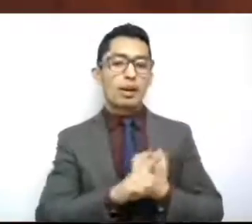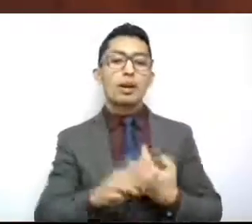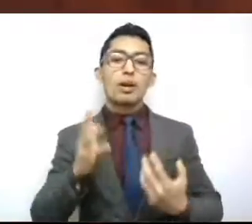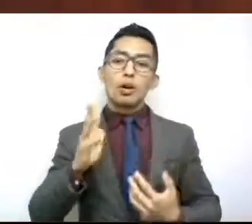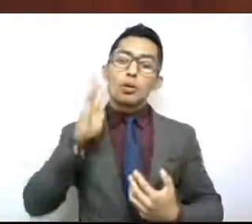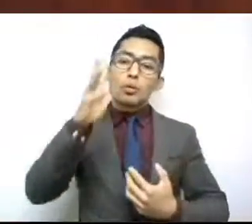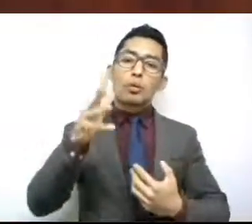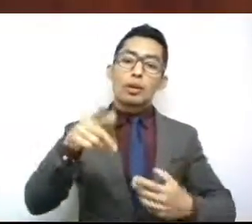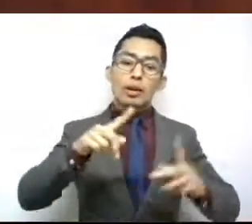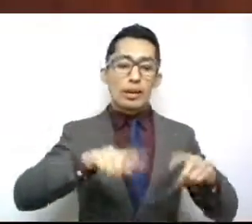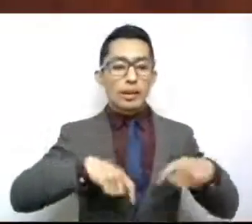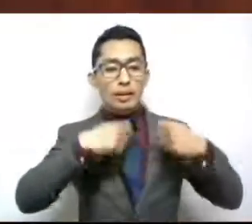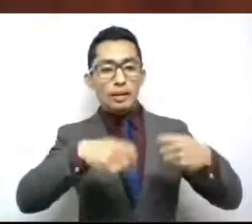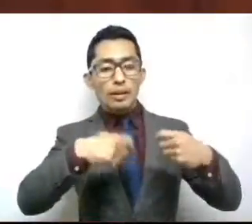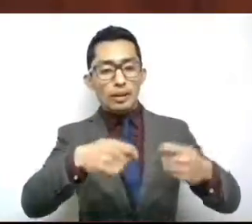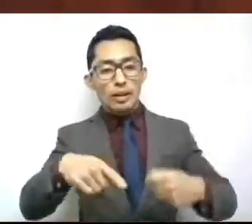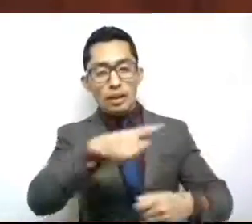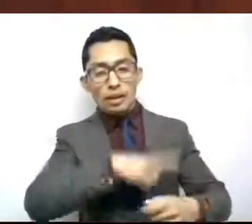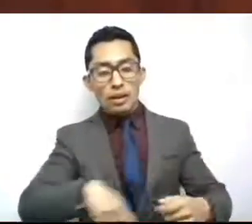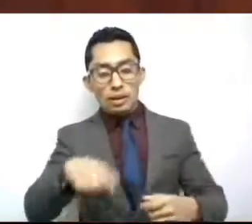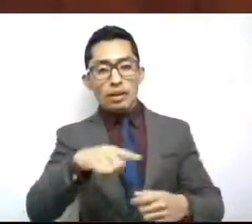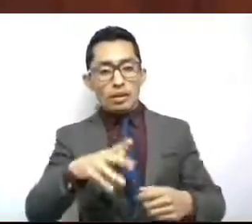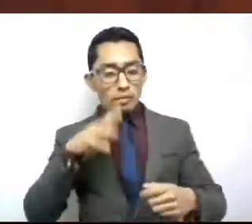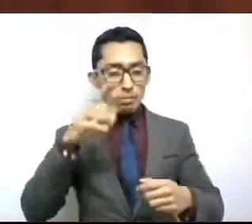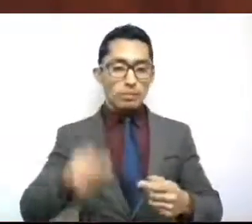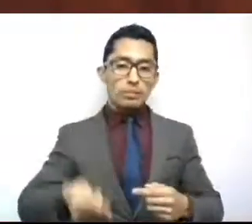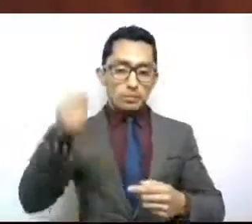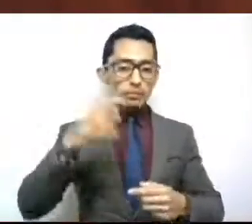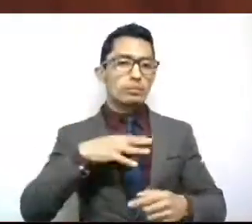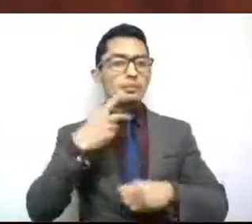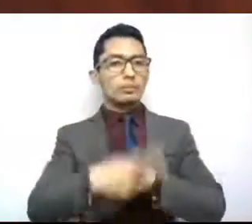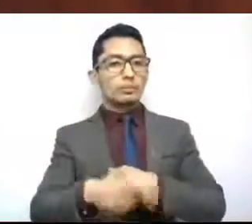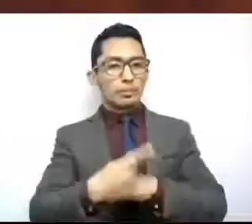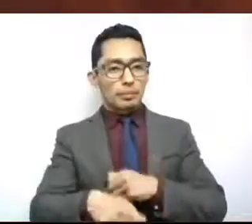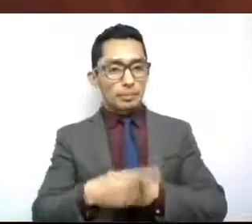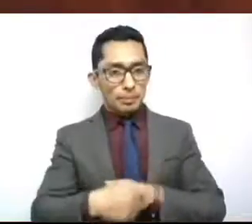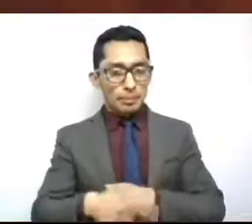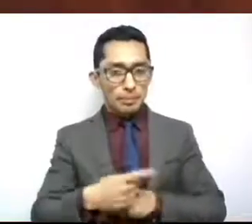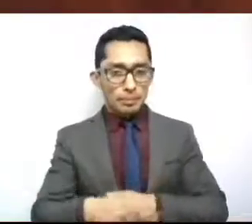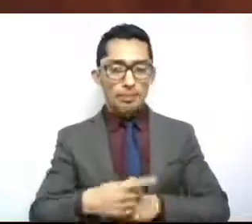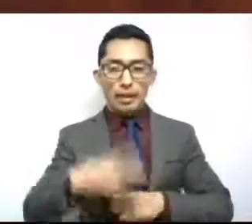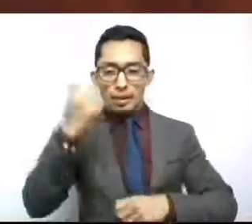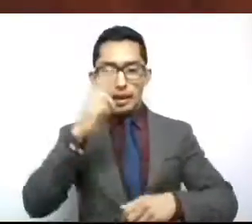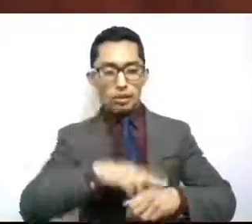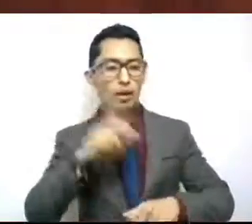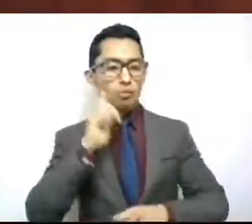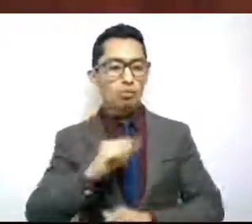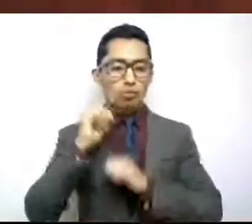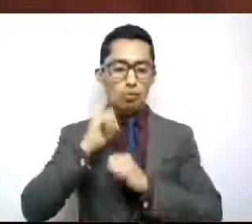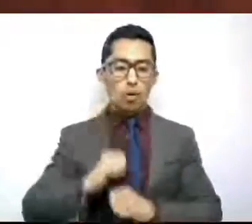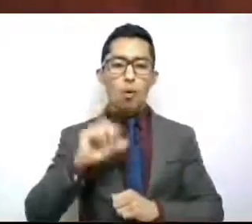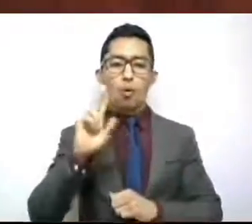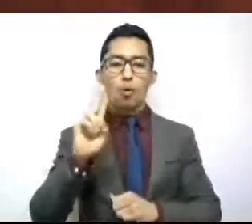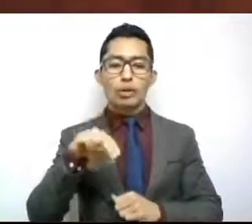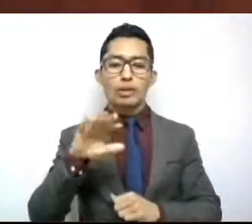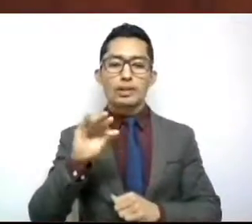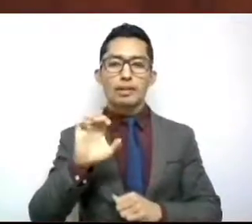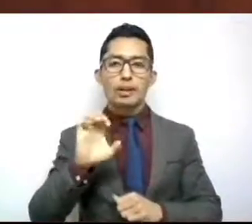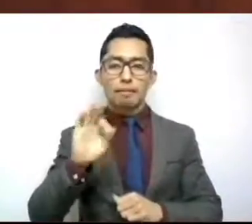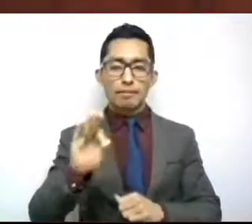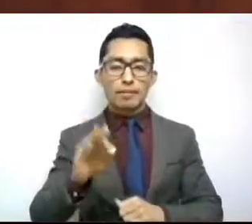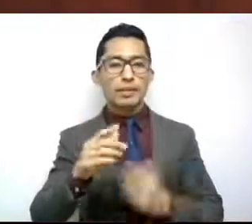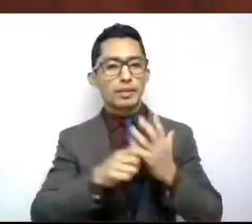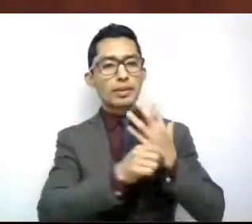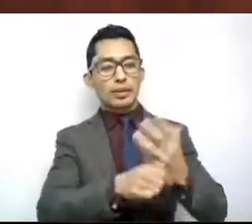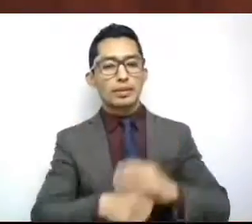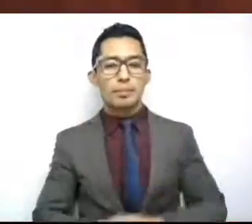una generación está en peligro. Henrietta Ford, directora ejecutiva de la UNICEF. La